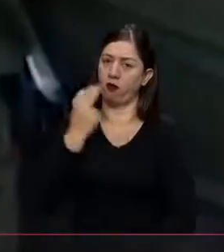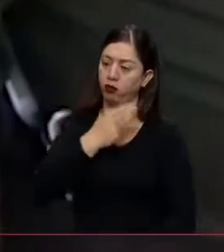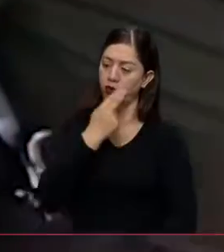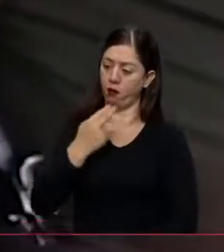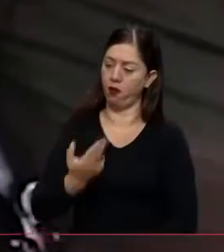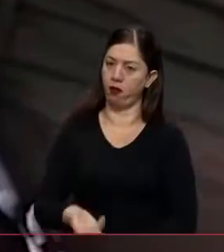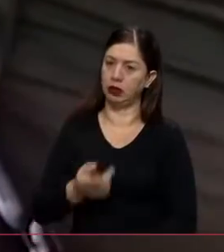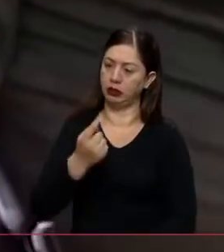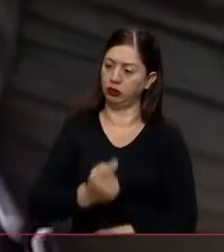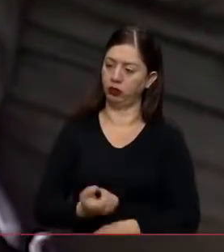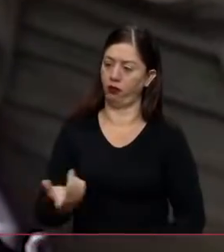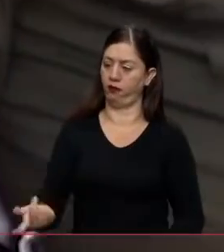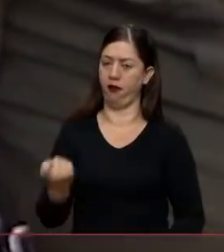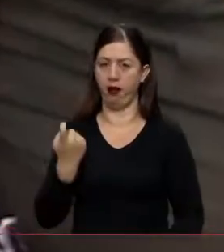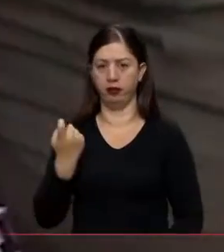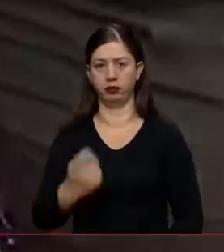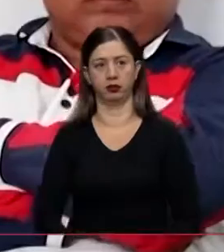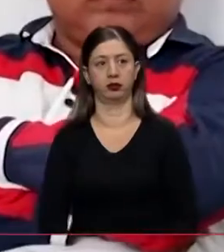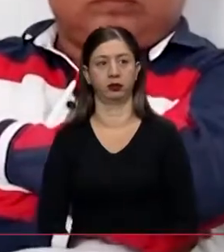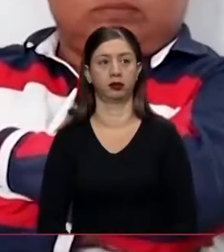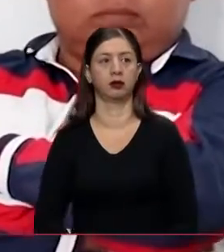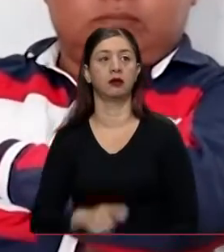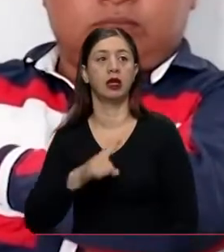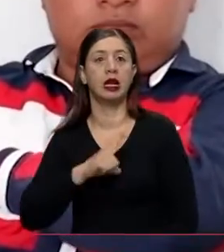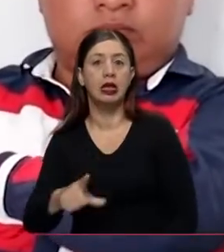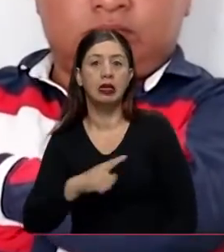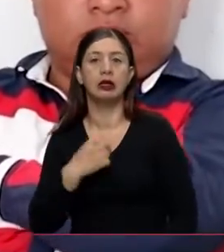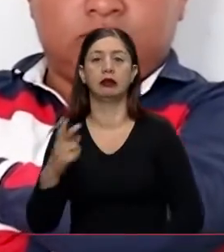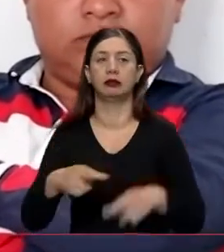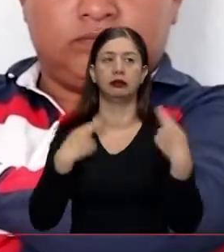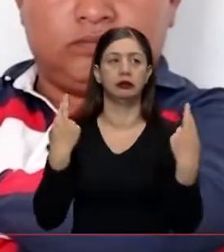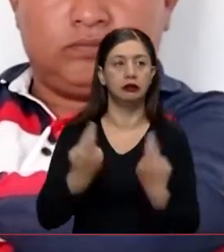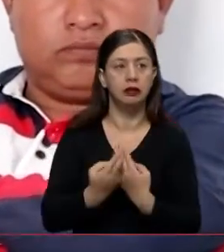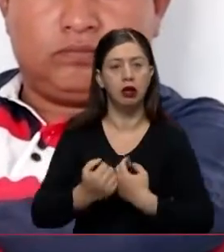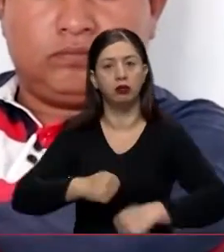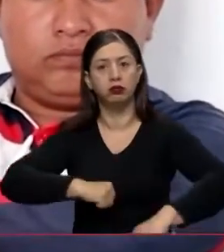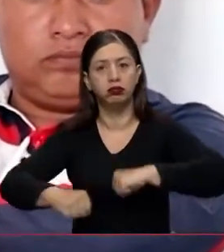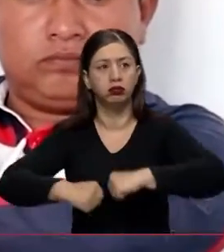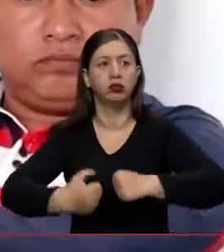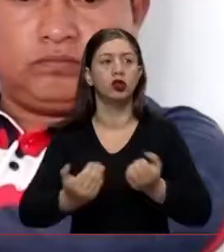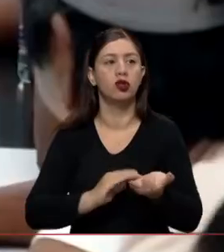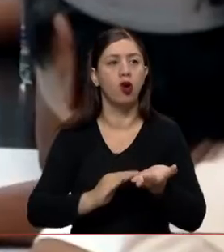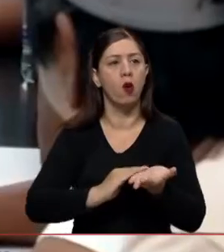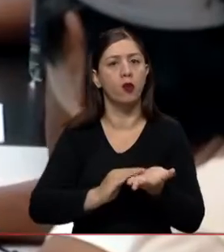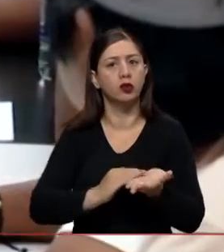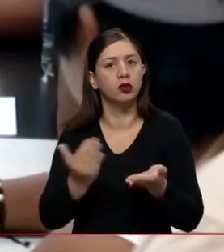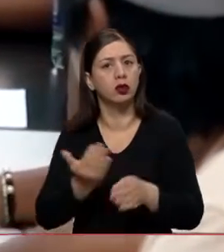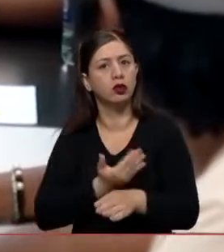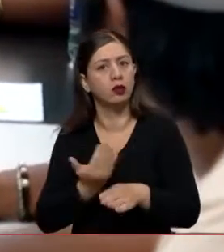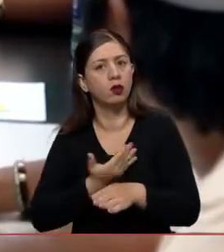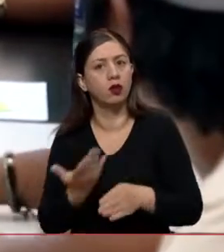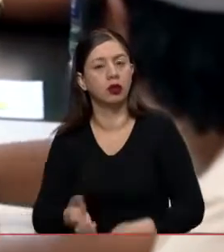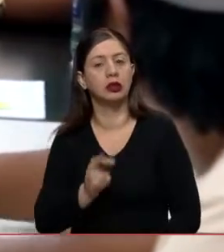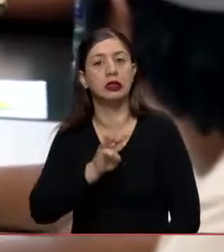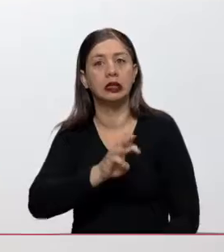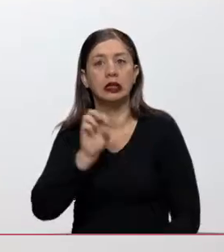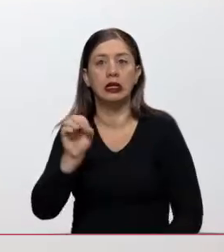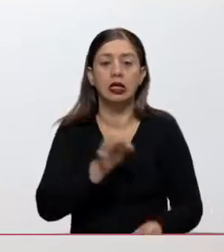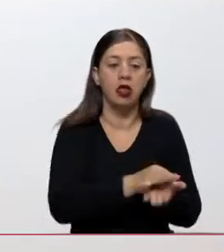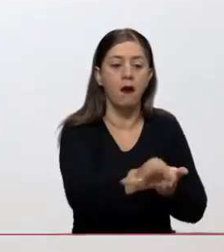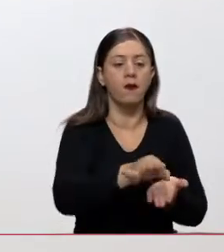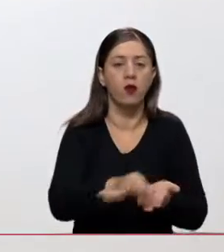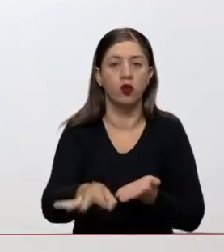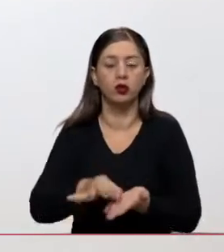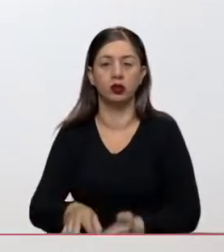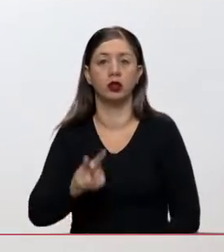compromisos. Los líderes de la movilización se reunieron con funcionarios de la gobernación para buscar salidas a la crisis. De los 30 municipios que tiene